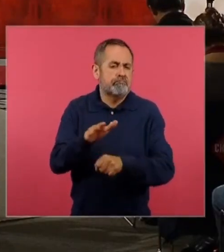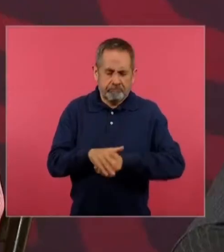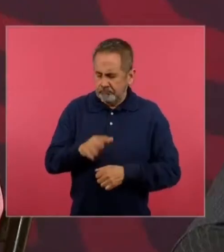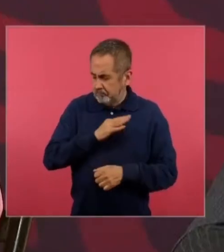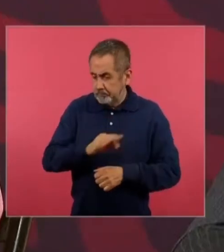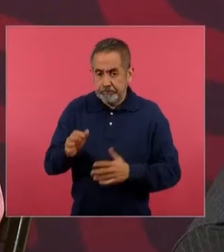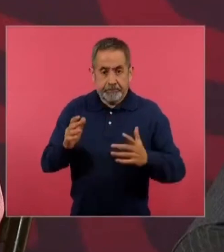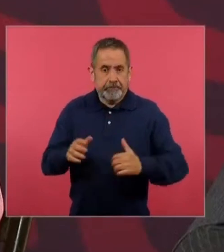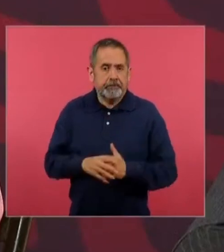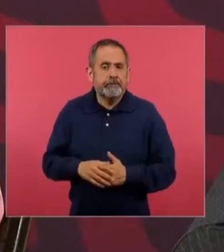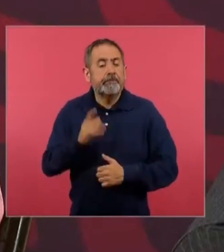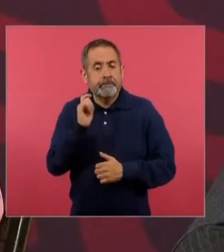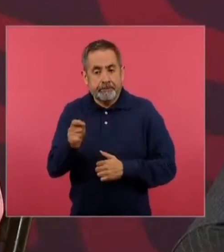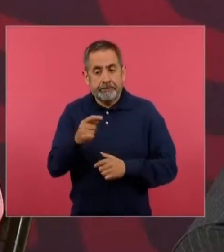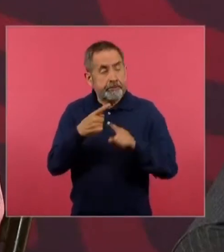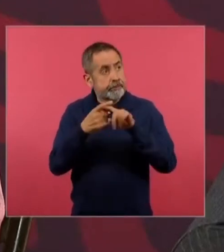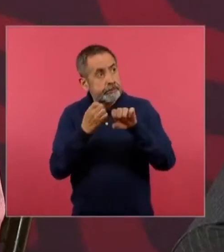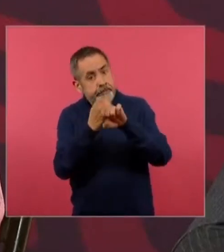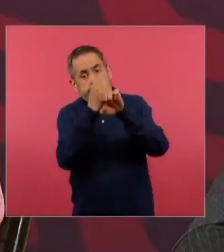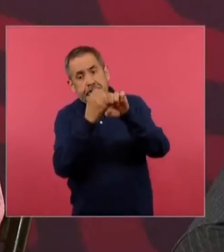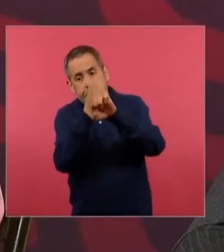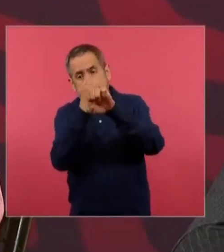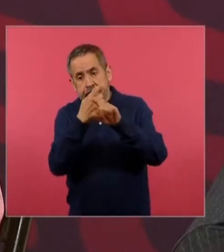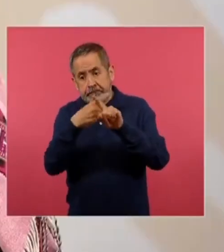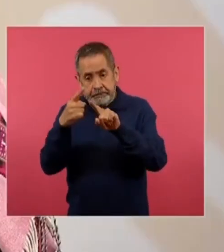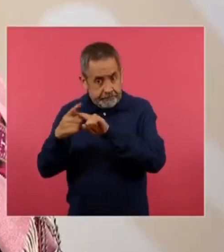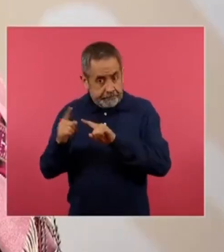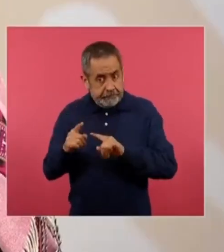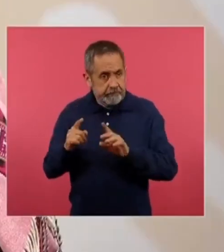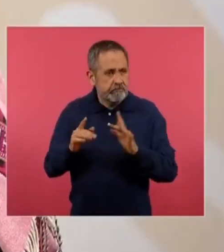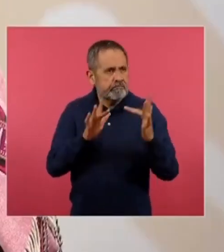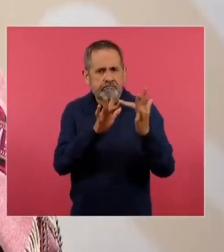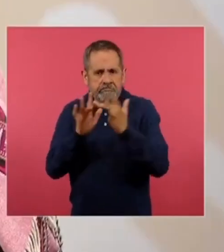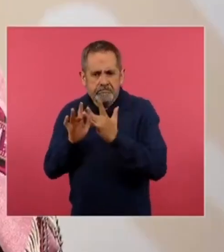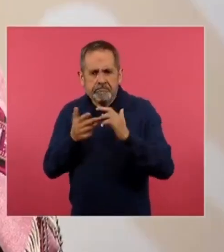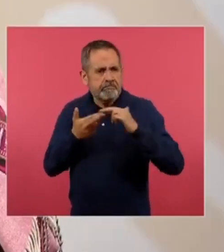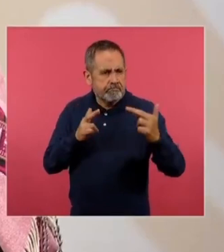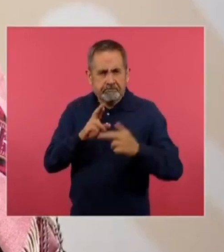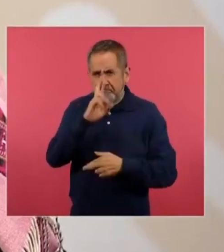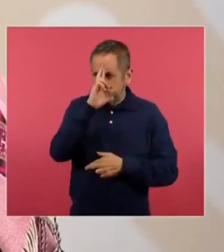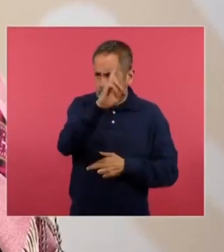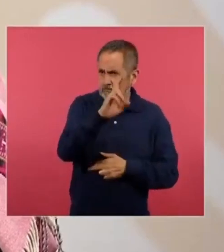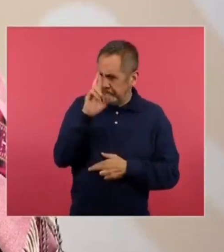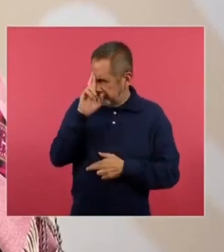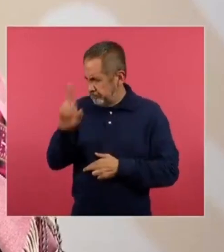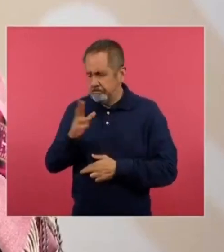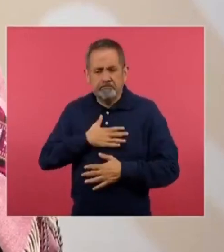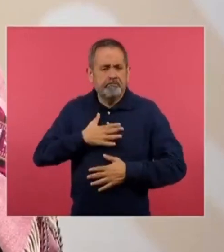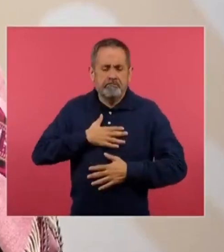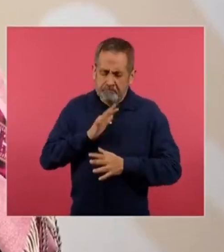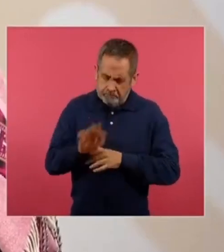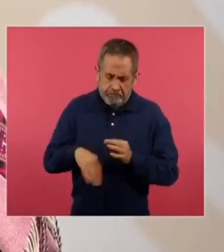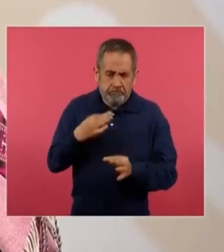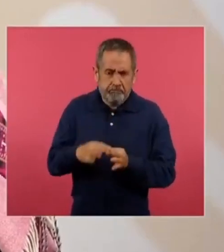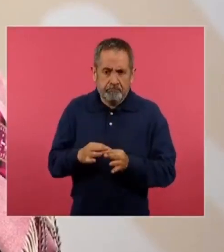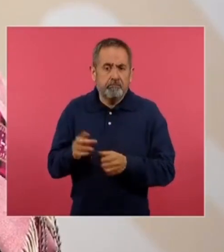reitero, la relación con las autoridades educativas de los estados es de absoluto respeto, cumpliendo la legalidad. Y